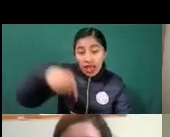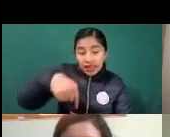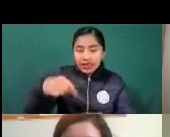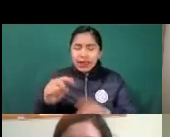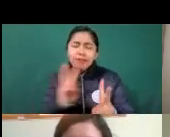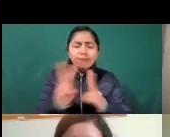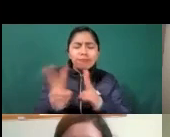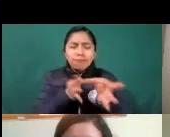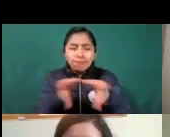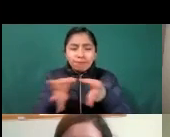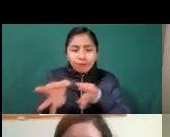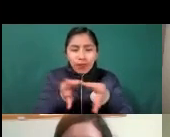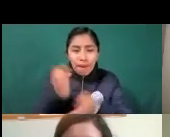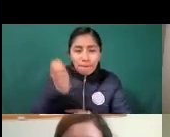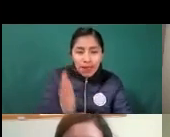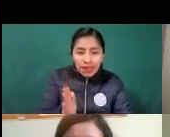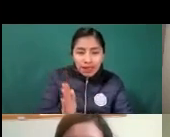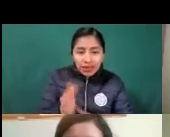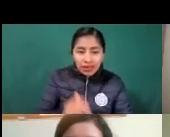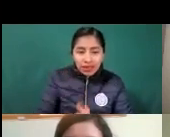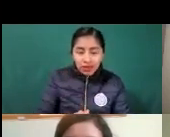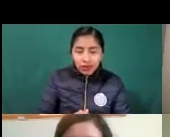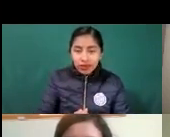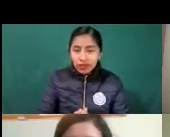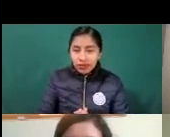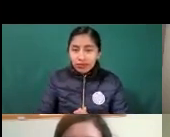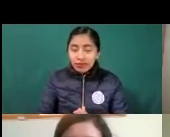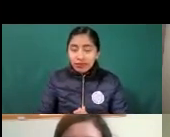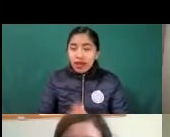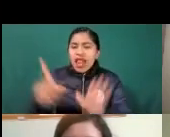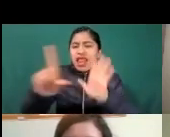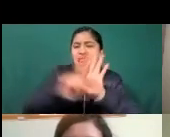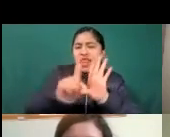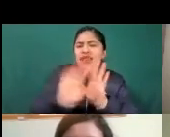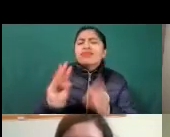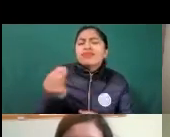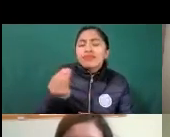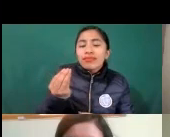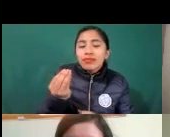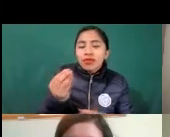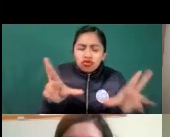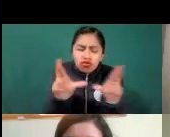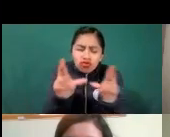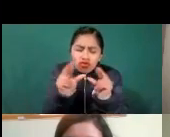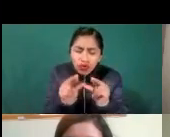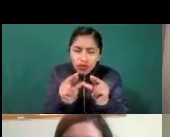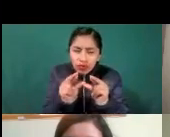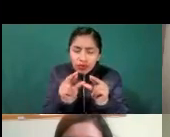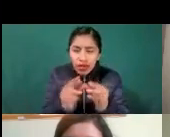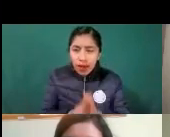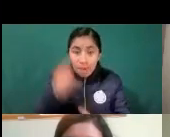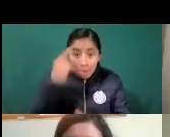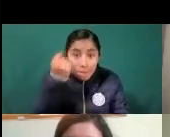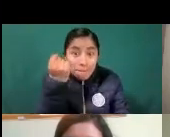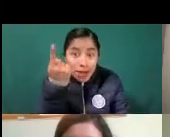Julio mencionó acá sobre la ley, fue de manera bastante resumida, ¿verdad? Para que podamos comprender un poquito